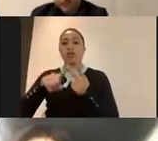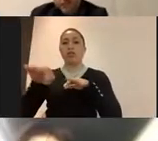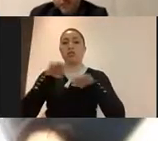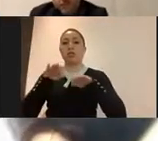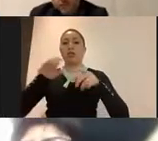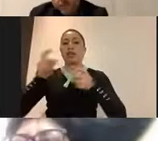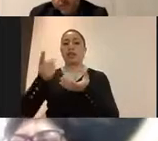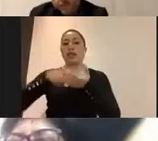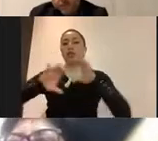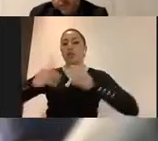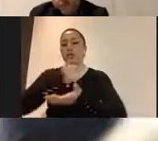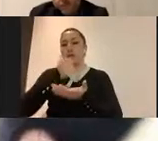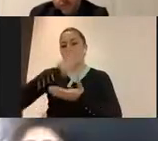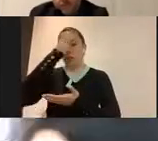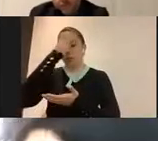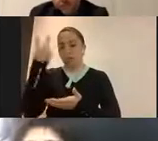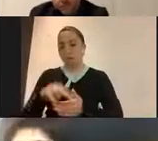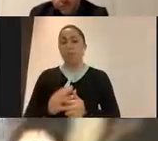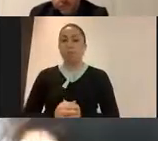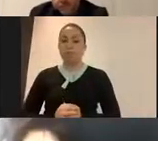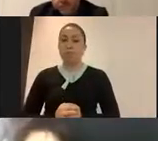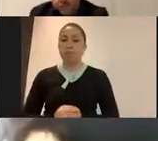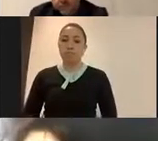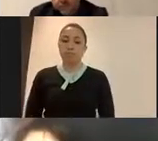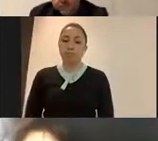Congreso de la Ciudad de México.